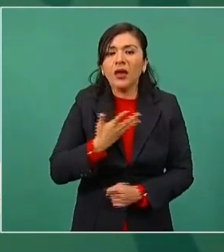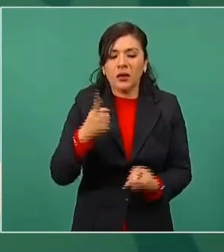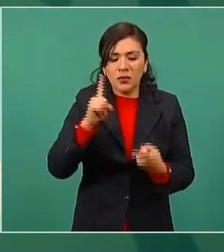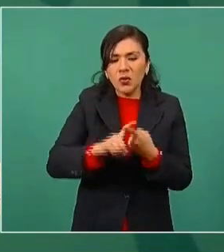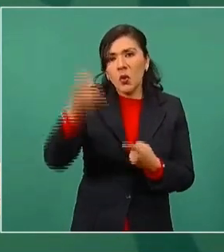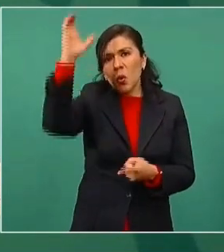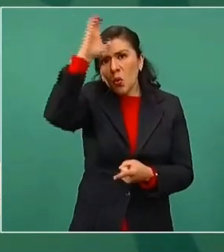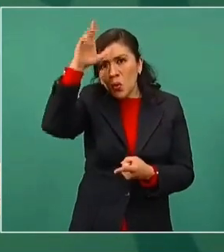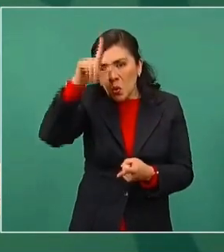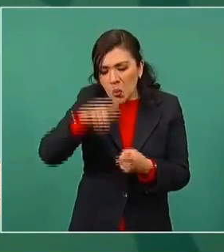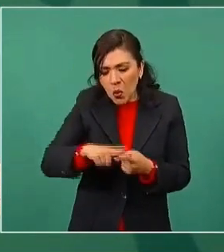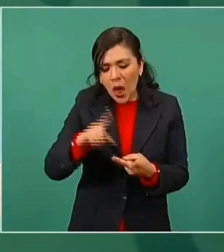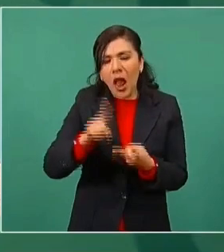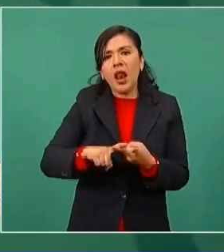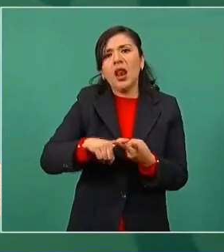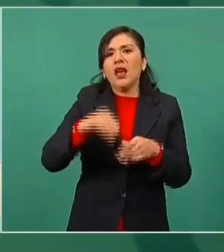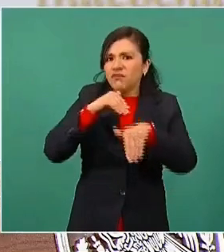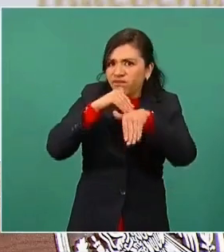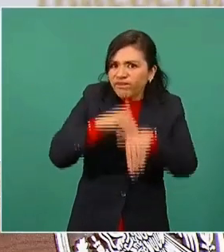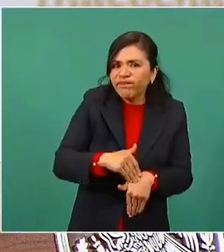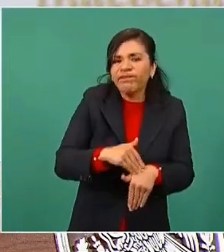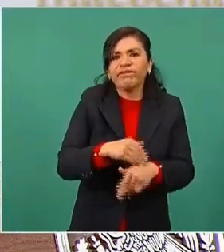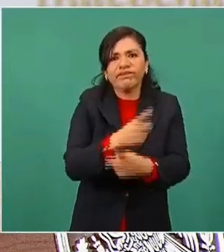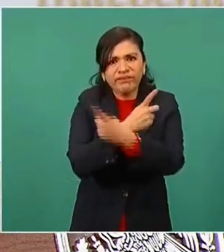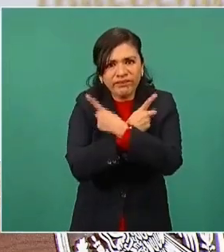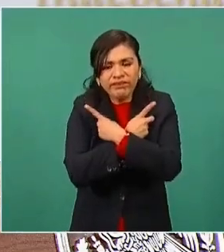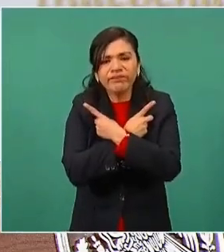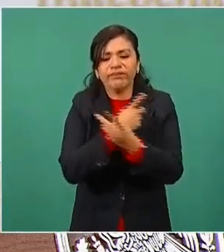culturales, morales, espirituales.